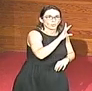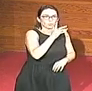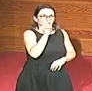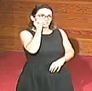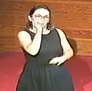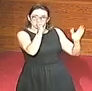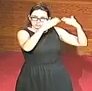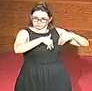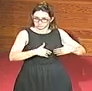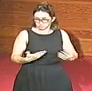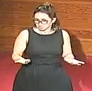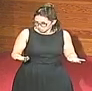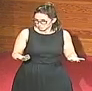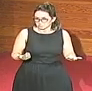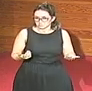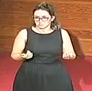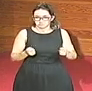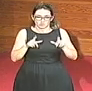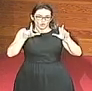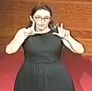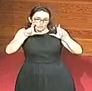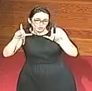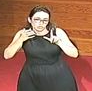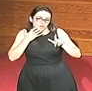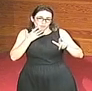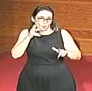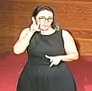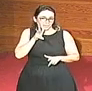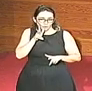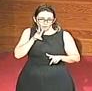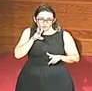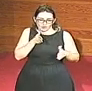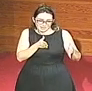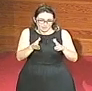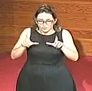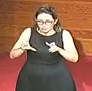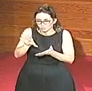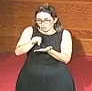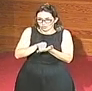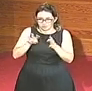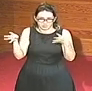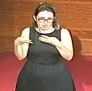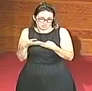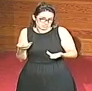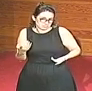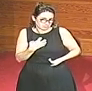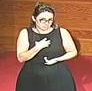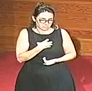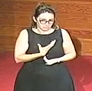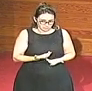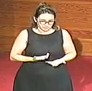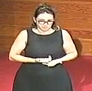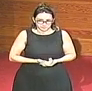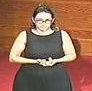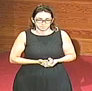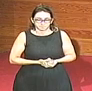foto de la Ría de Vigo cuando vas allí a, ¿no?, de vacaciones. Bueno, pues no. Os voy a